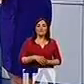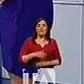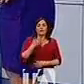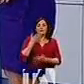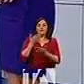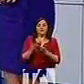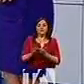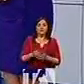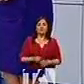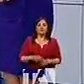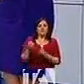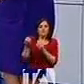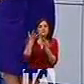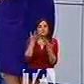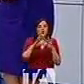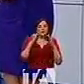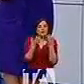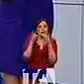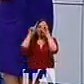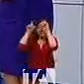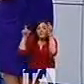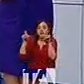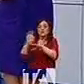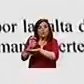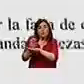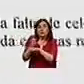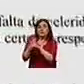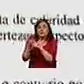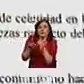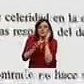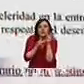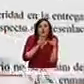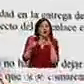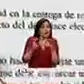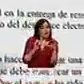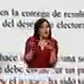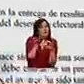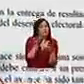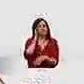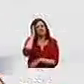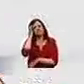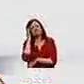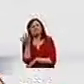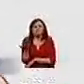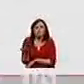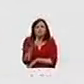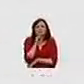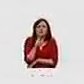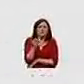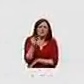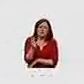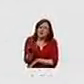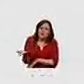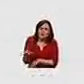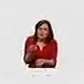Muchísimas gracias, Luisa María, por ese informe. Y el Comité Empresarial Ecuatoriano mostró a través de un comunicado su preocupación por la falta de celeridad